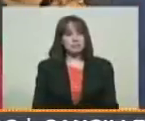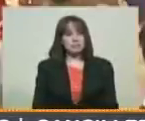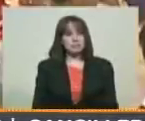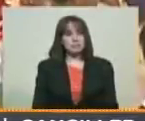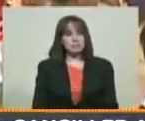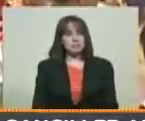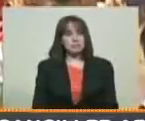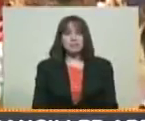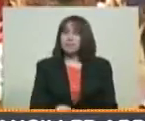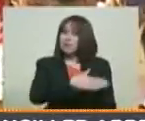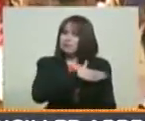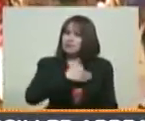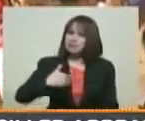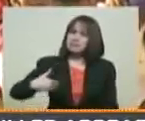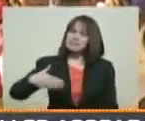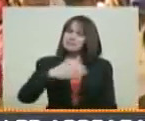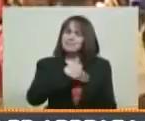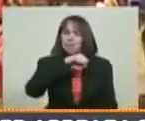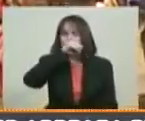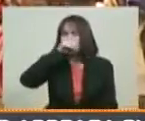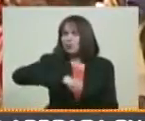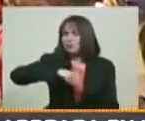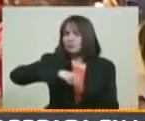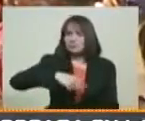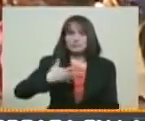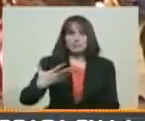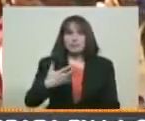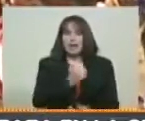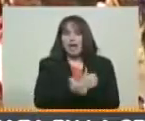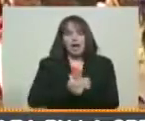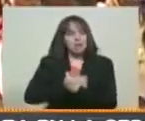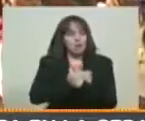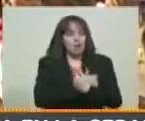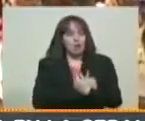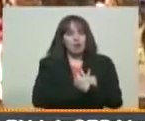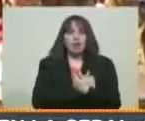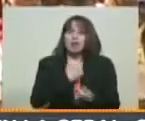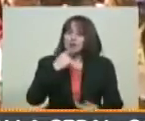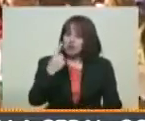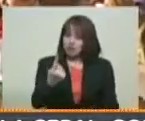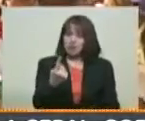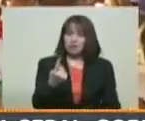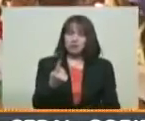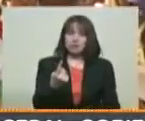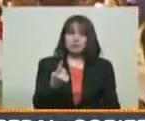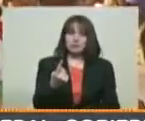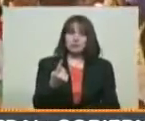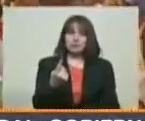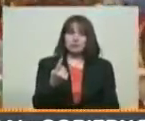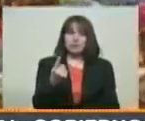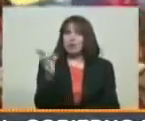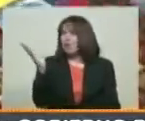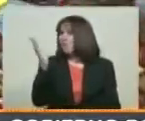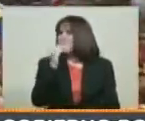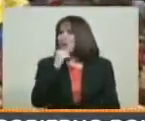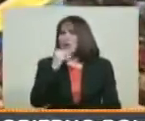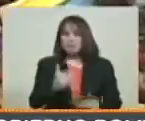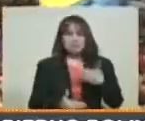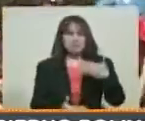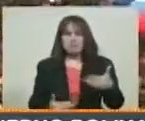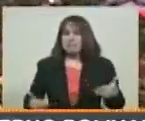Con ese deseo, con esa pasión, con ese amor, yo les digo, no hay obstáculo en la